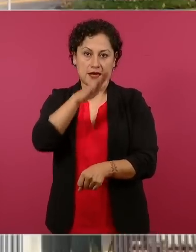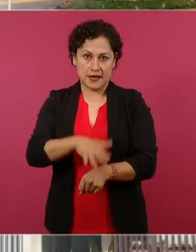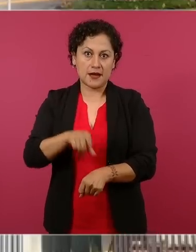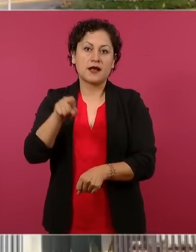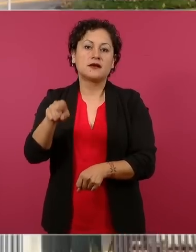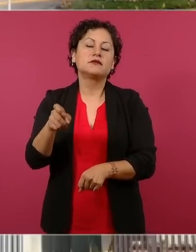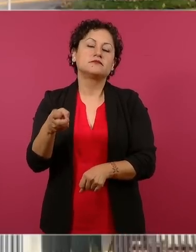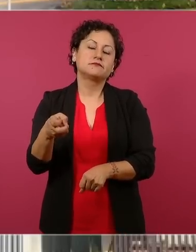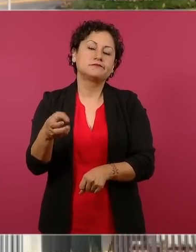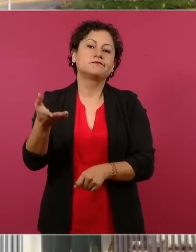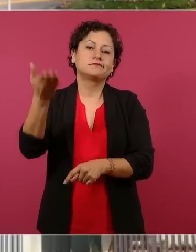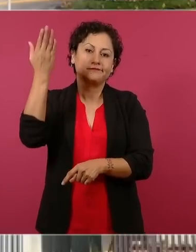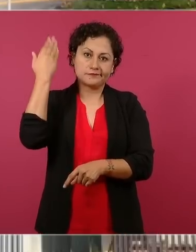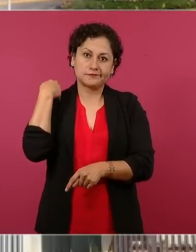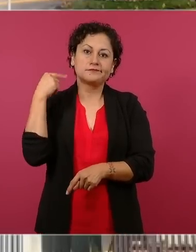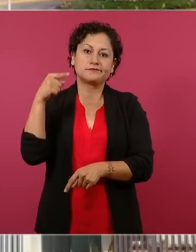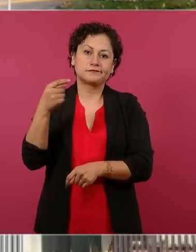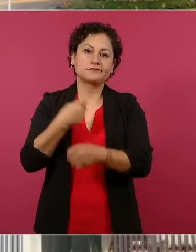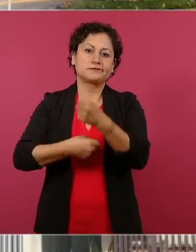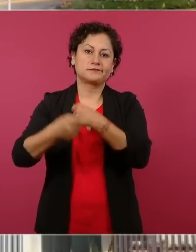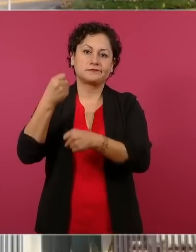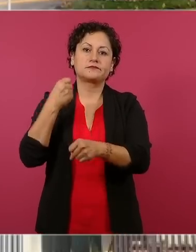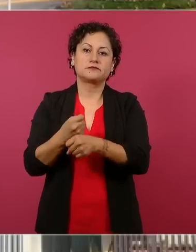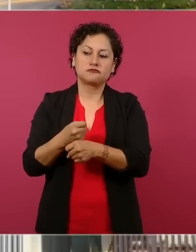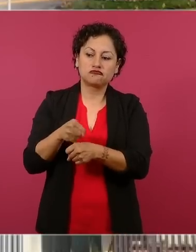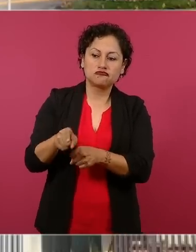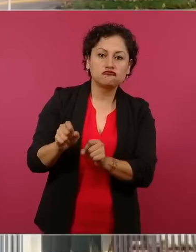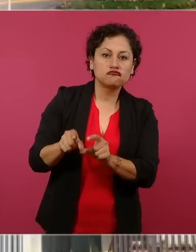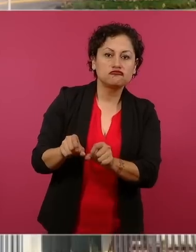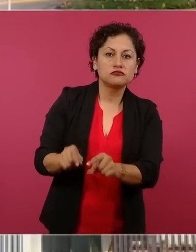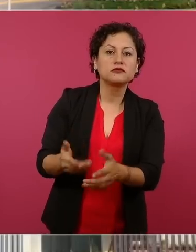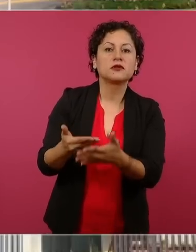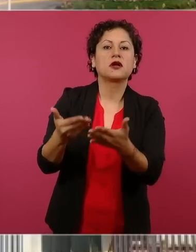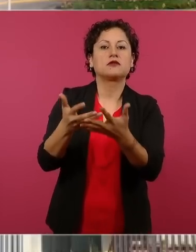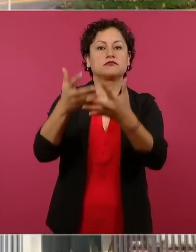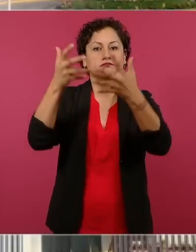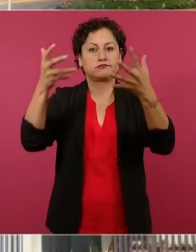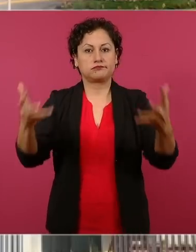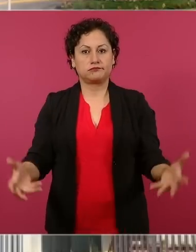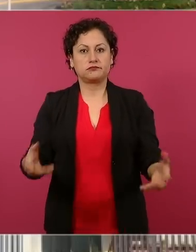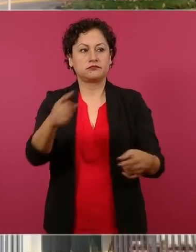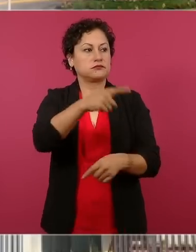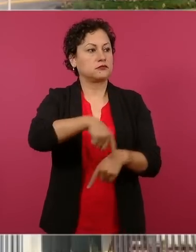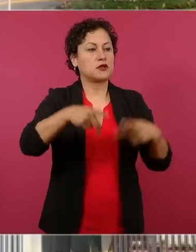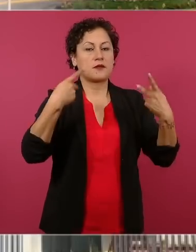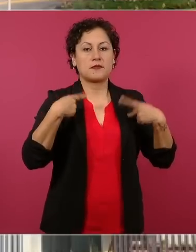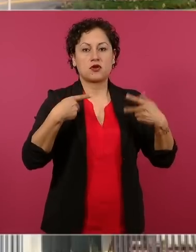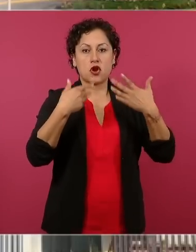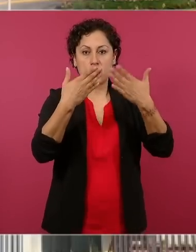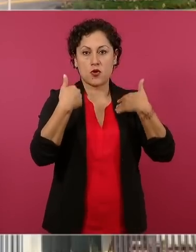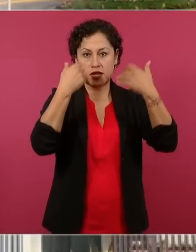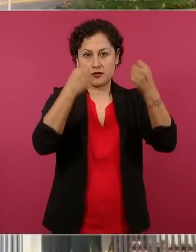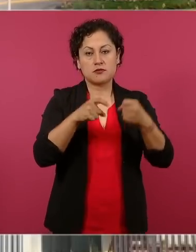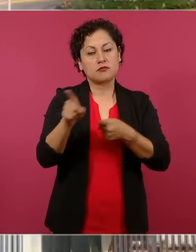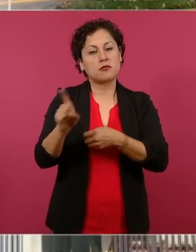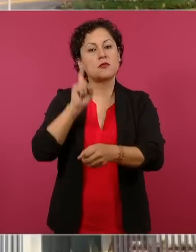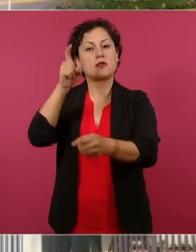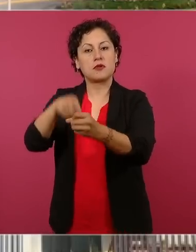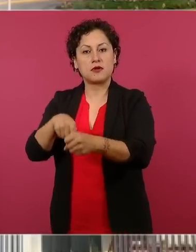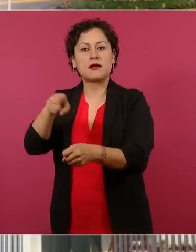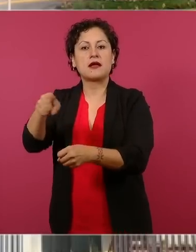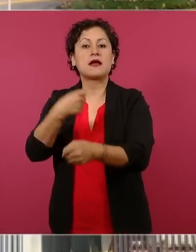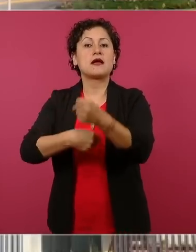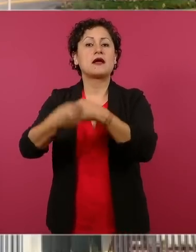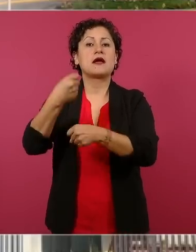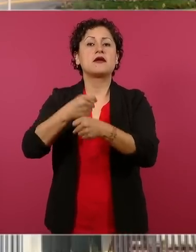que ya tenía varios años, una sustitución y una ampliación para las personas sin seguridad social. Era un hospital de 1964,